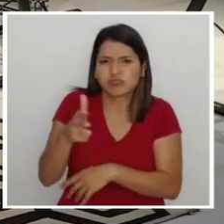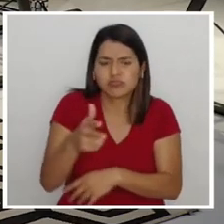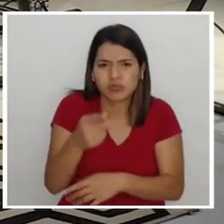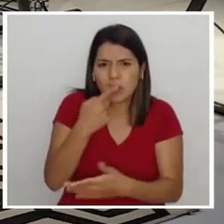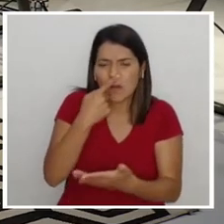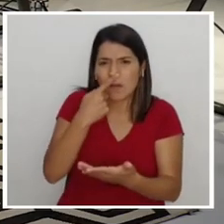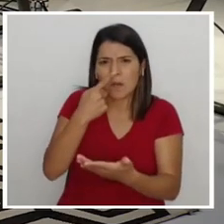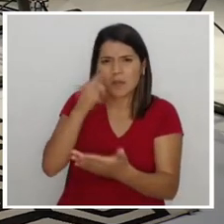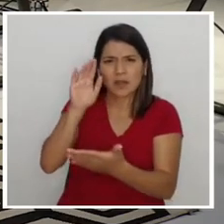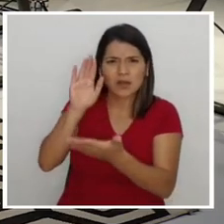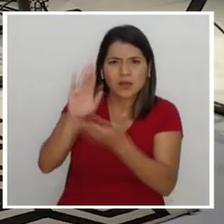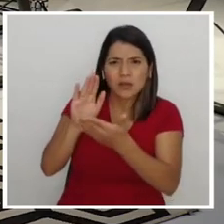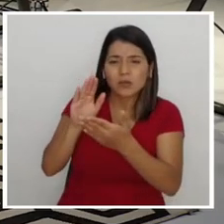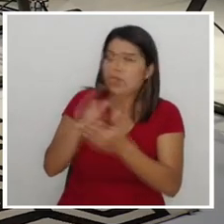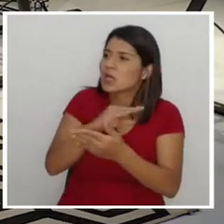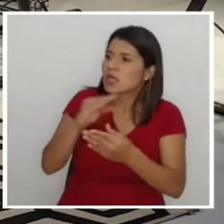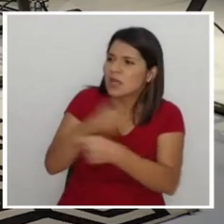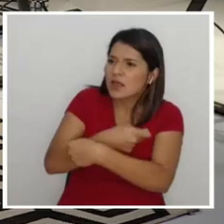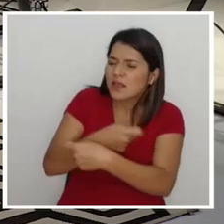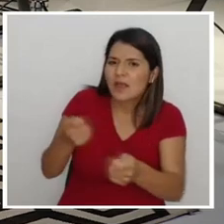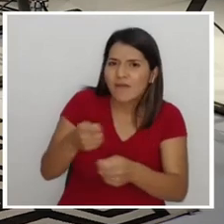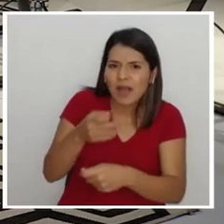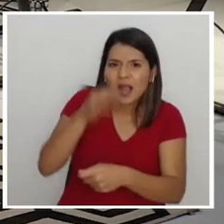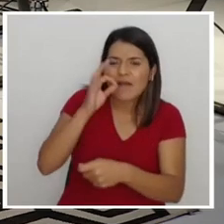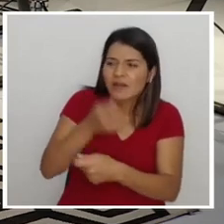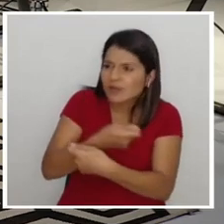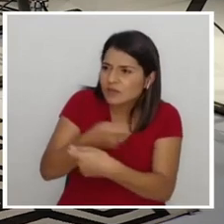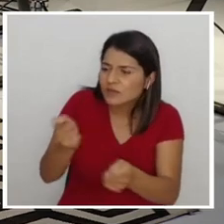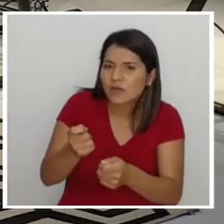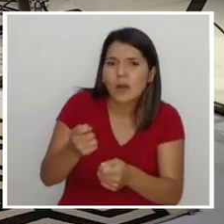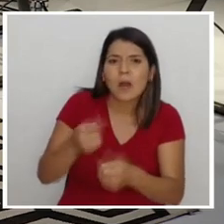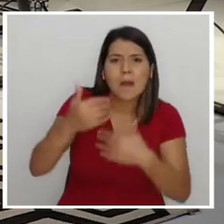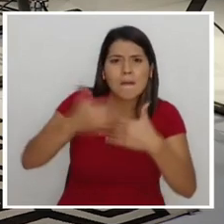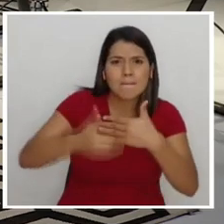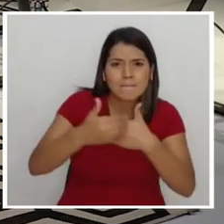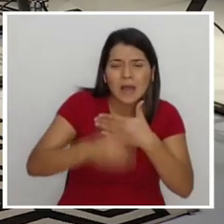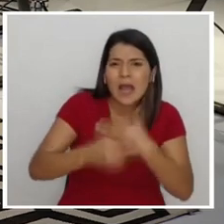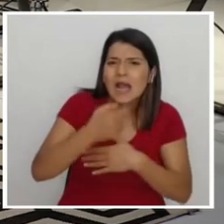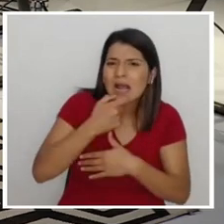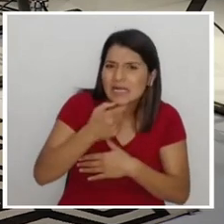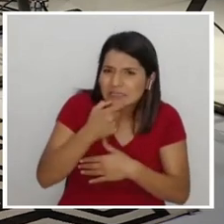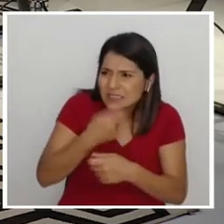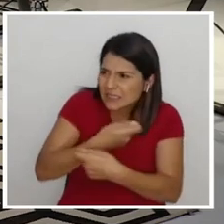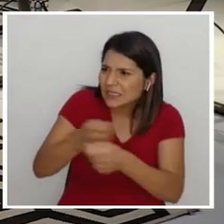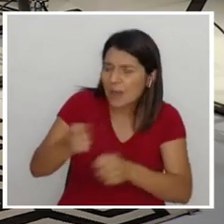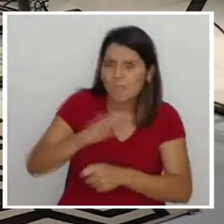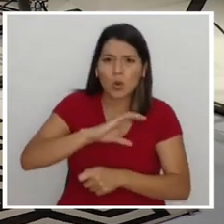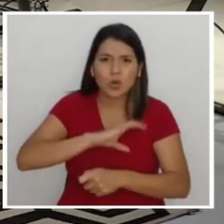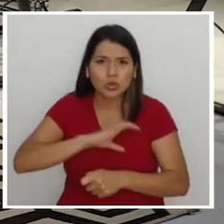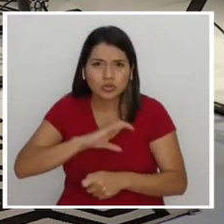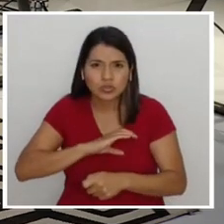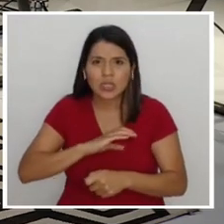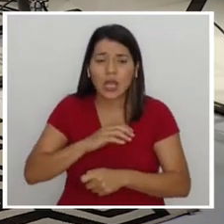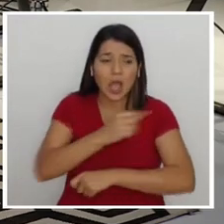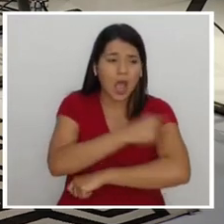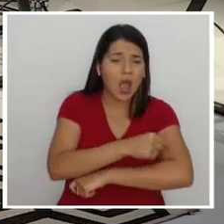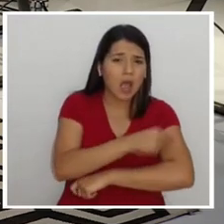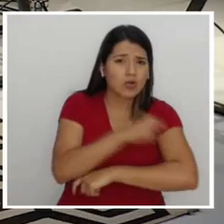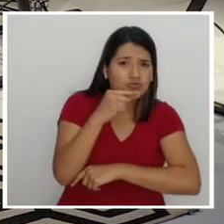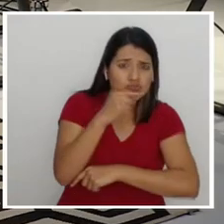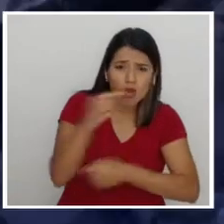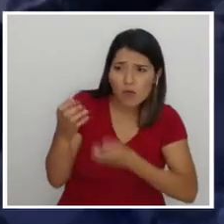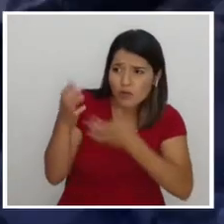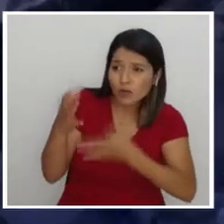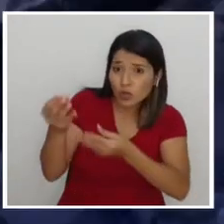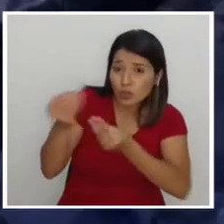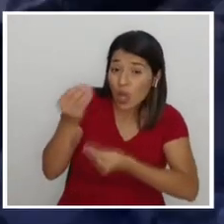café, sacaban pan, sacaban galletas y le ofrecían a todos los policías, a los de tránsito, a los de Cruz Roja, a los de bomberos, nos ofrecían comida, quieren algo